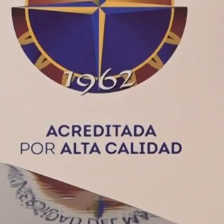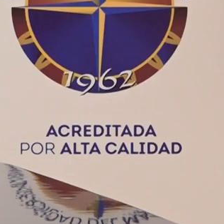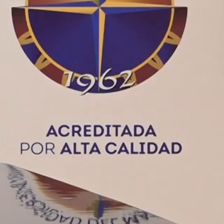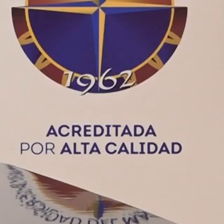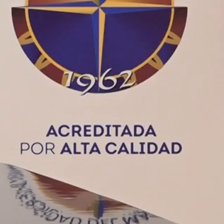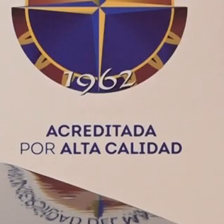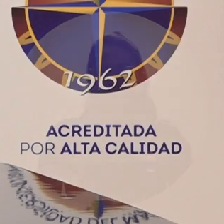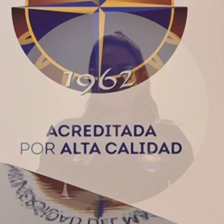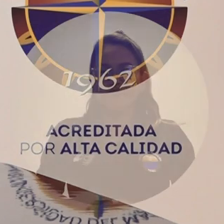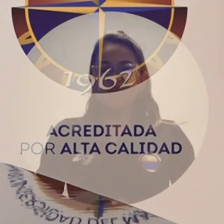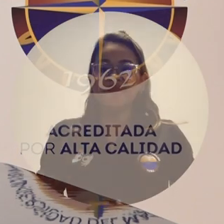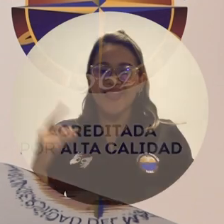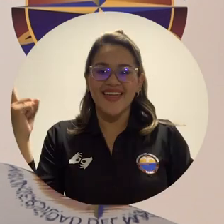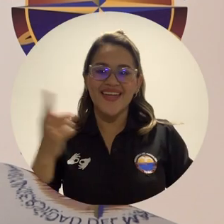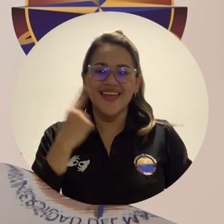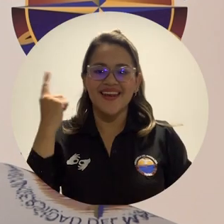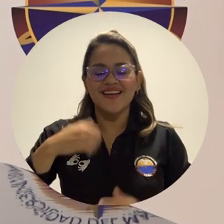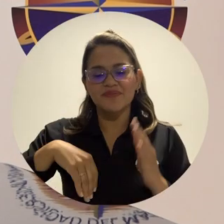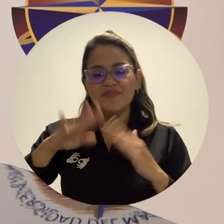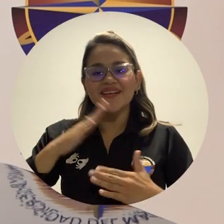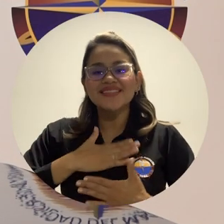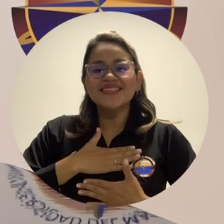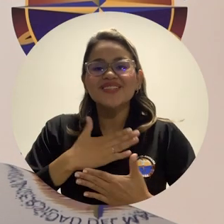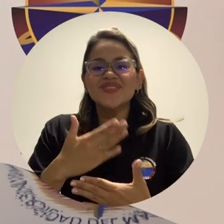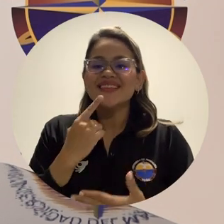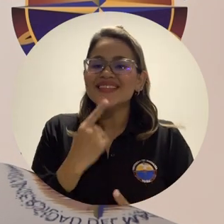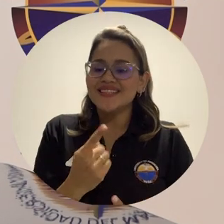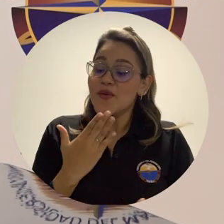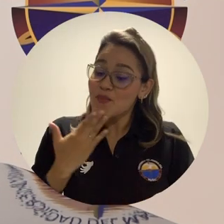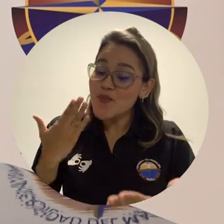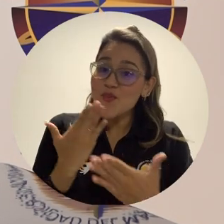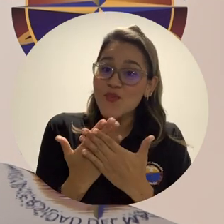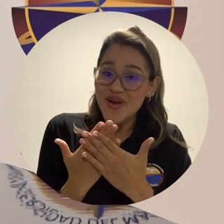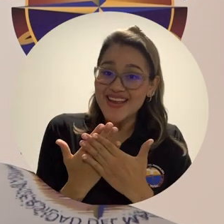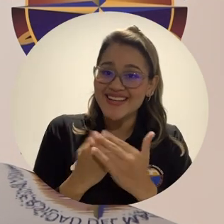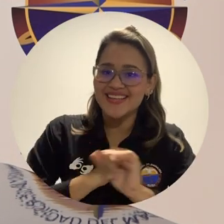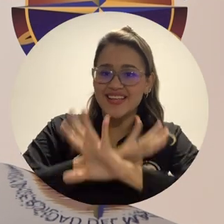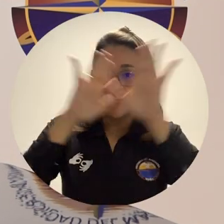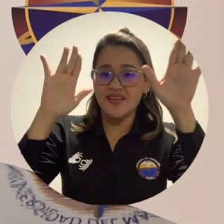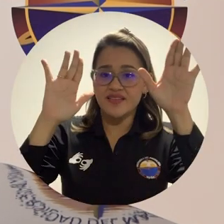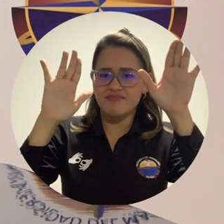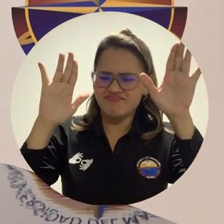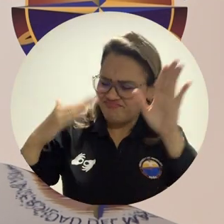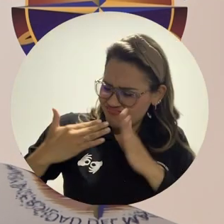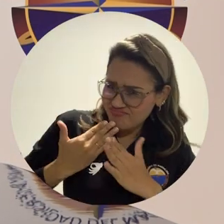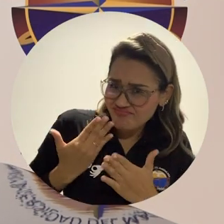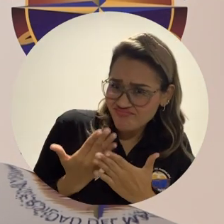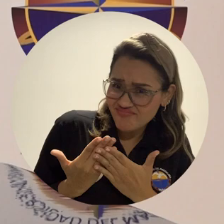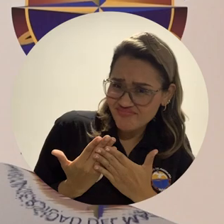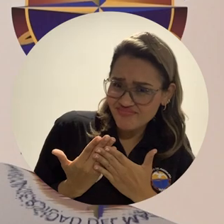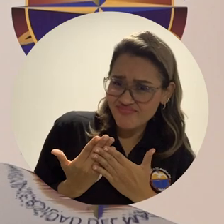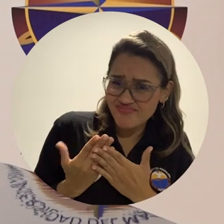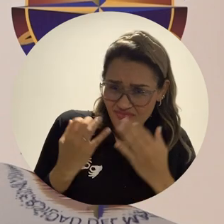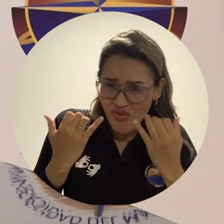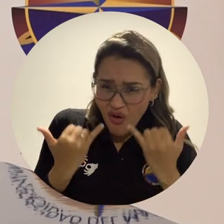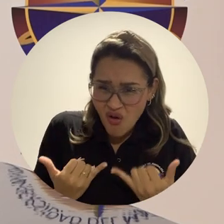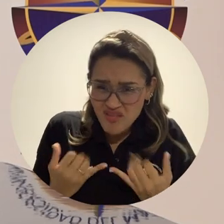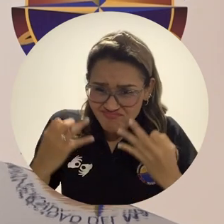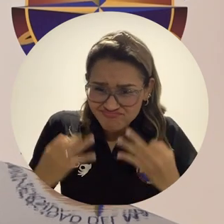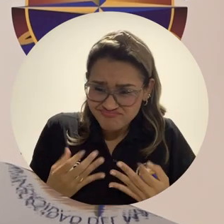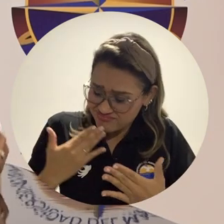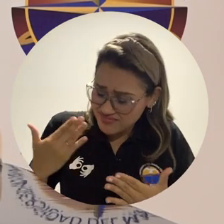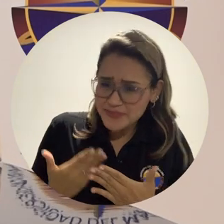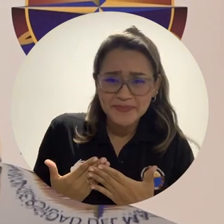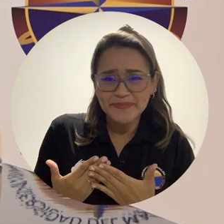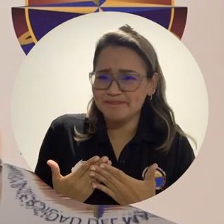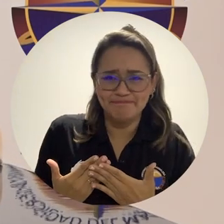Las fórmulas del saludo nos imponen la necesidad de decir buenos días, pero no, hoy no es un buen día. Y no lo es sobre todo